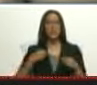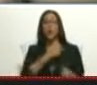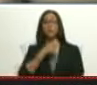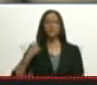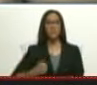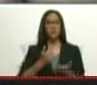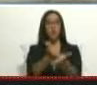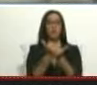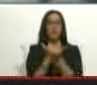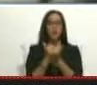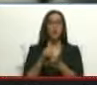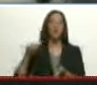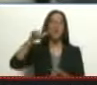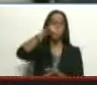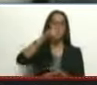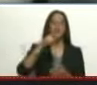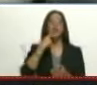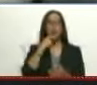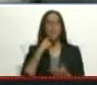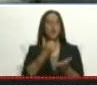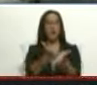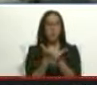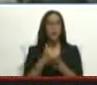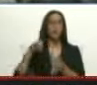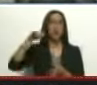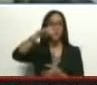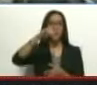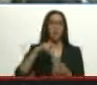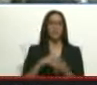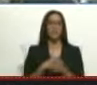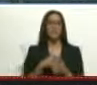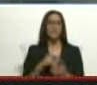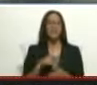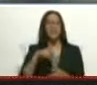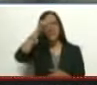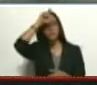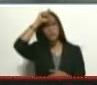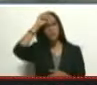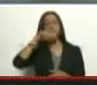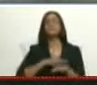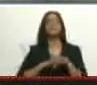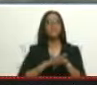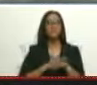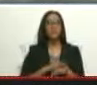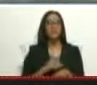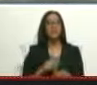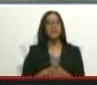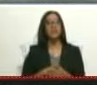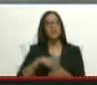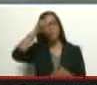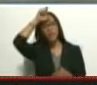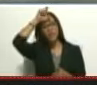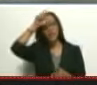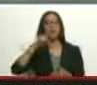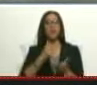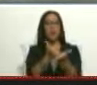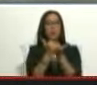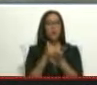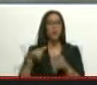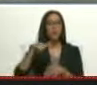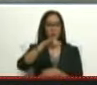con aviones, los rusos nos ayudaron con aviones, de Turquía nos ayudaron con aviones, pero